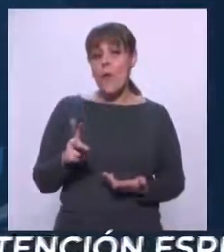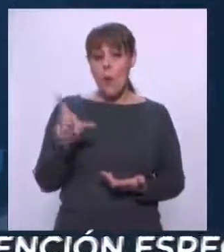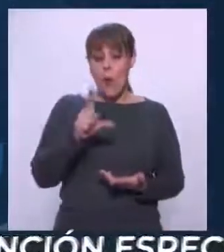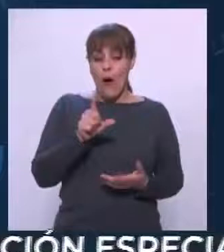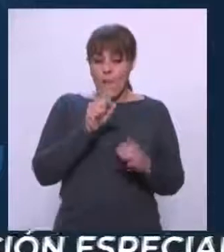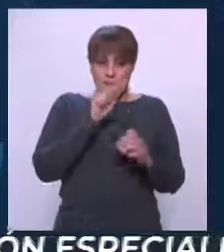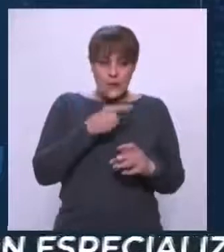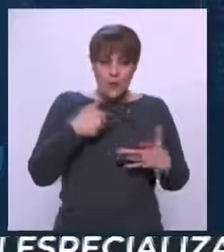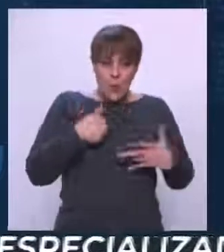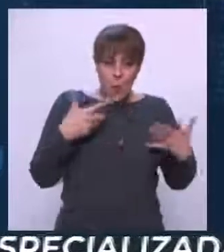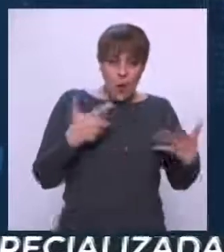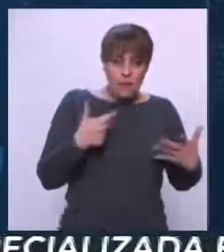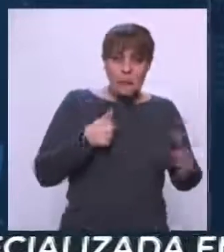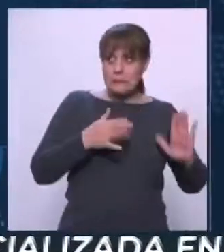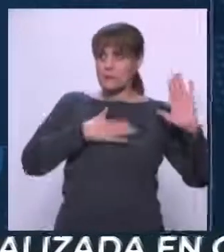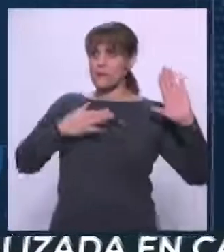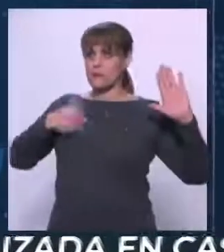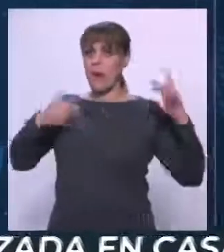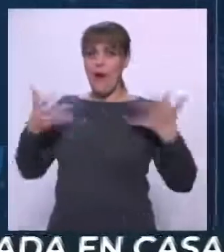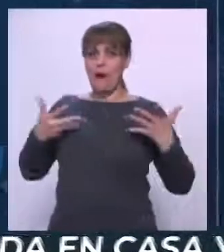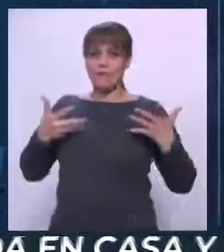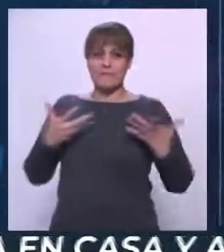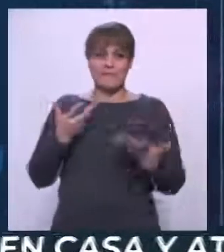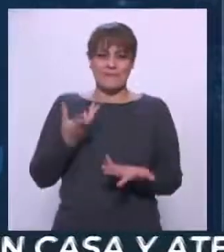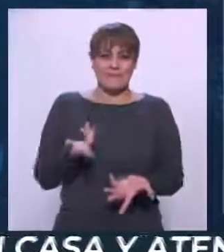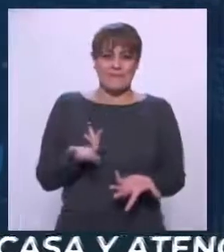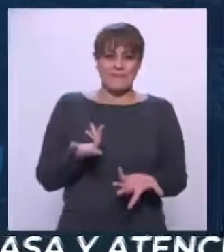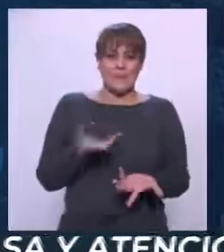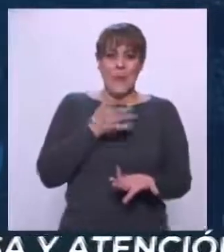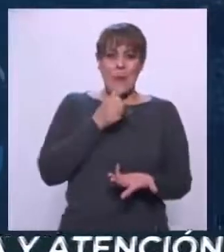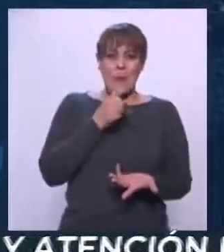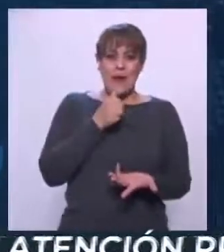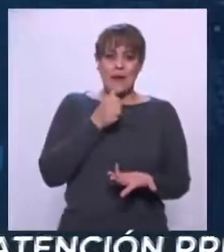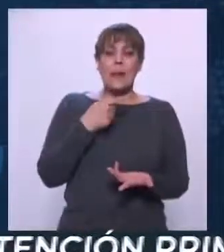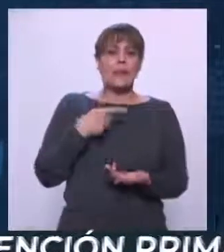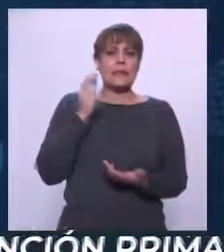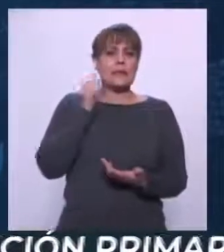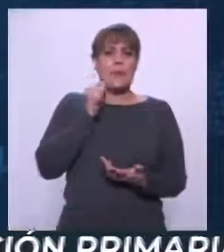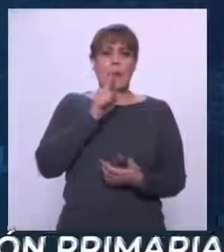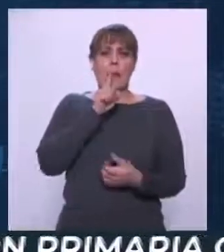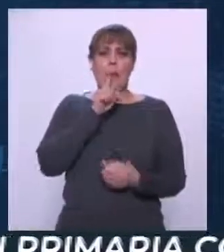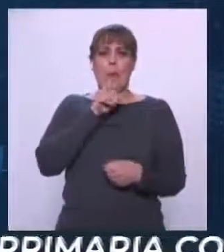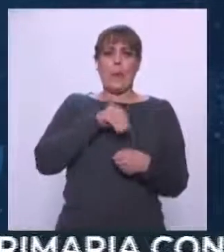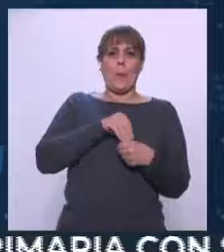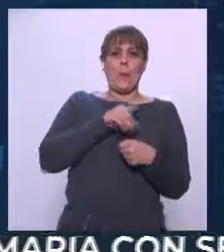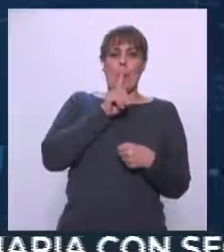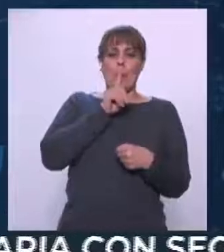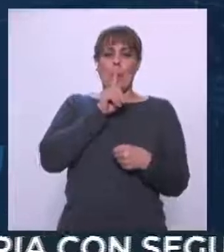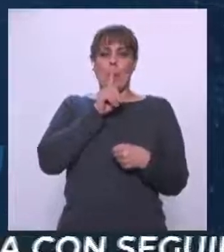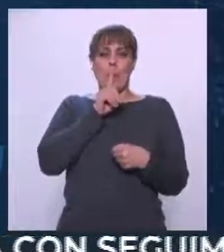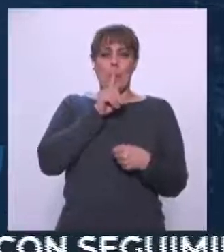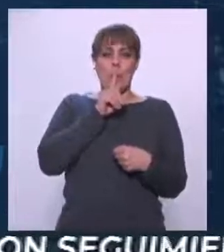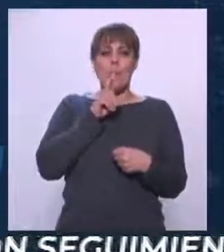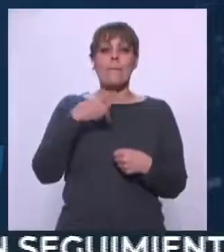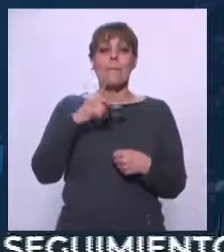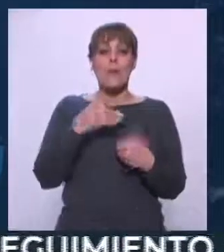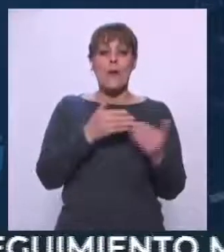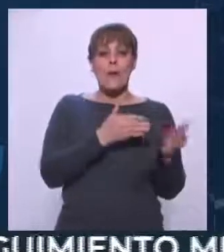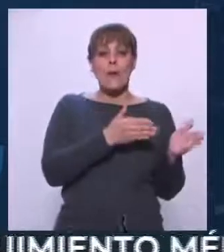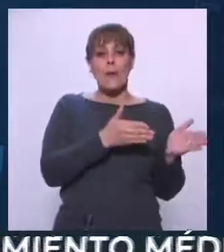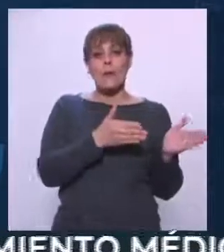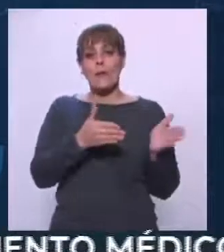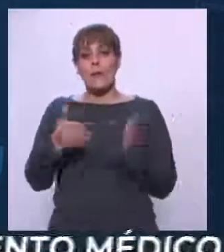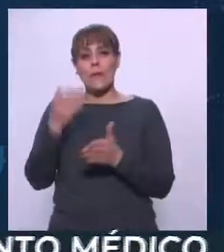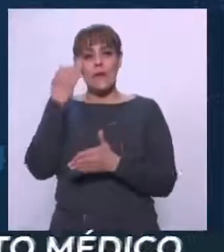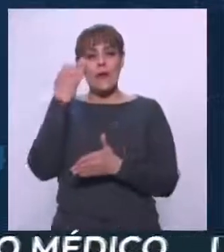cometido, días después, pues obviamente lo va a encubrir, pero también el tiempo da oportunidad